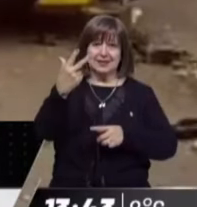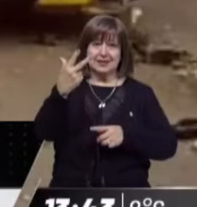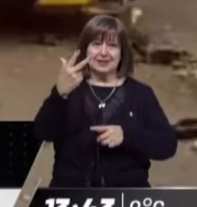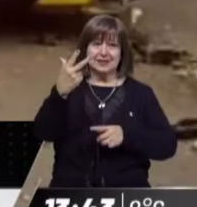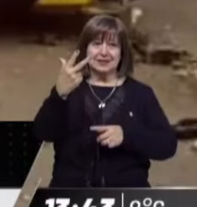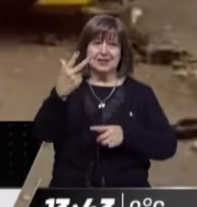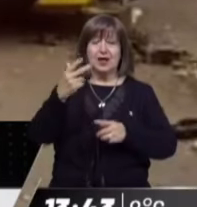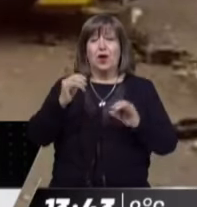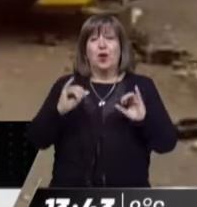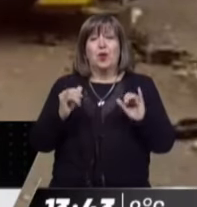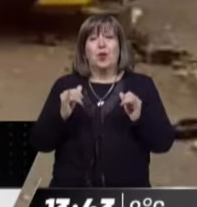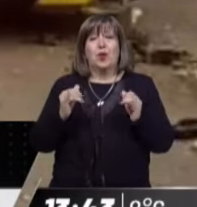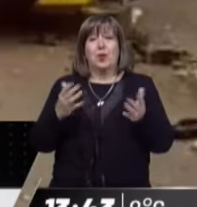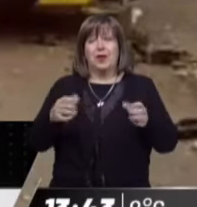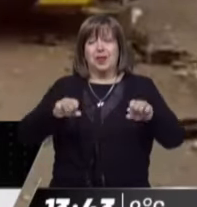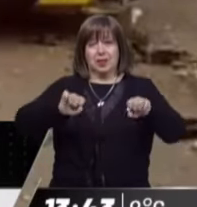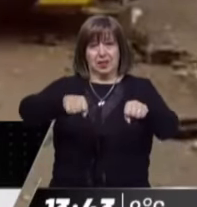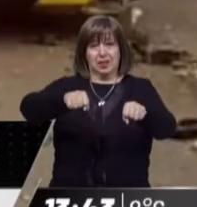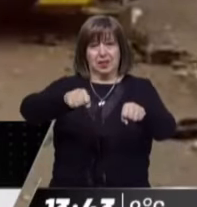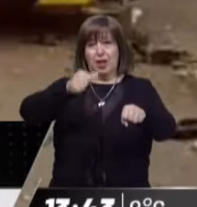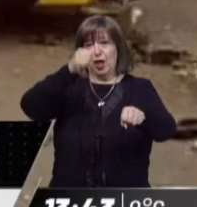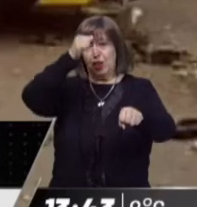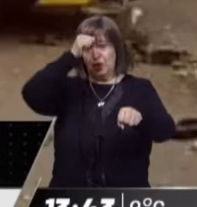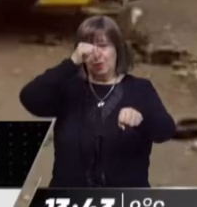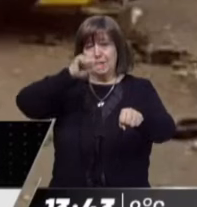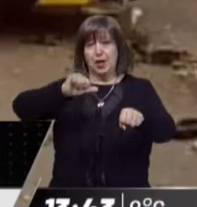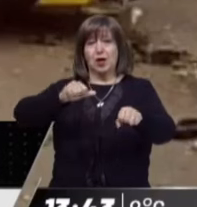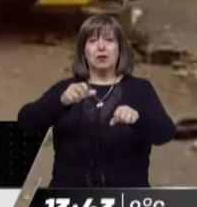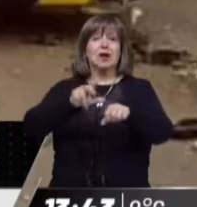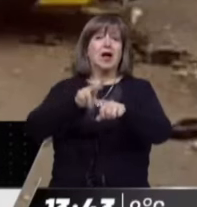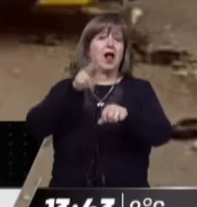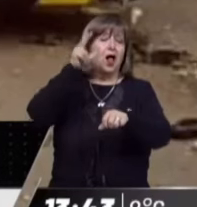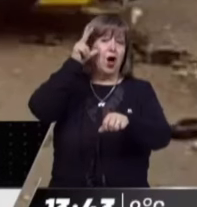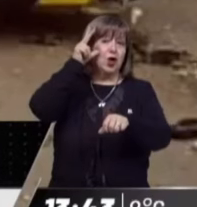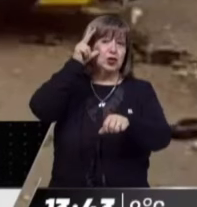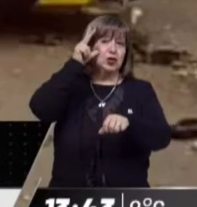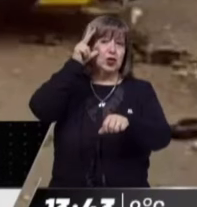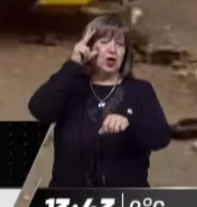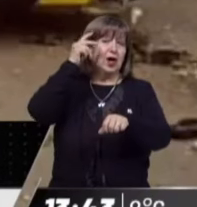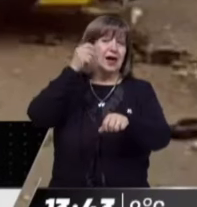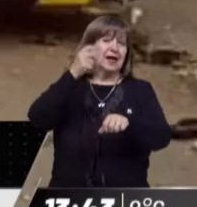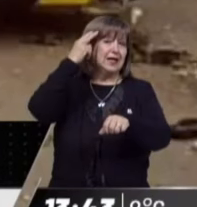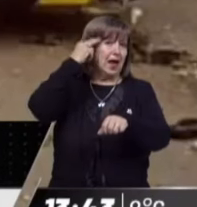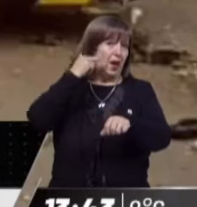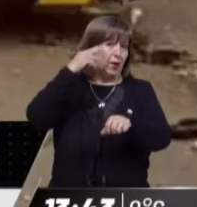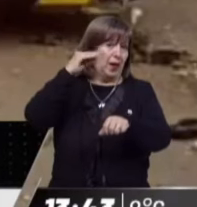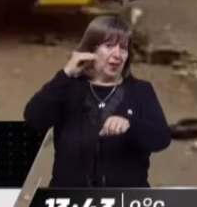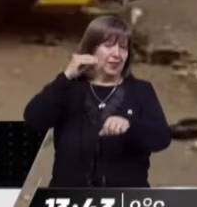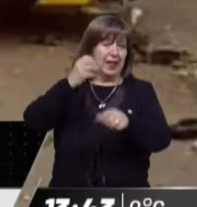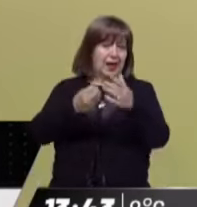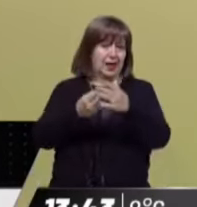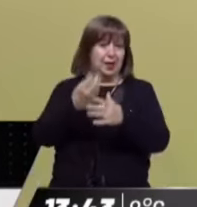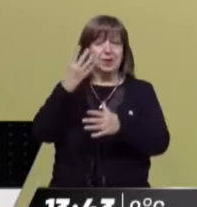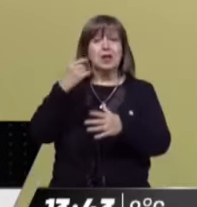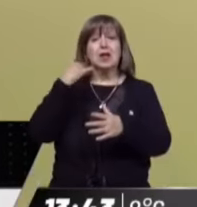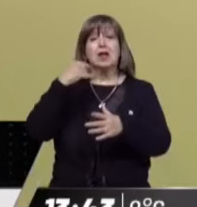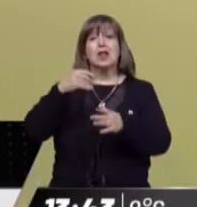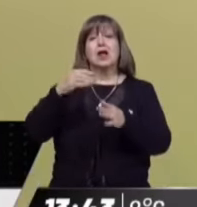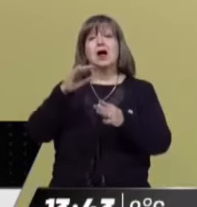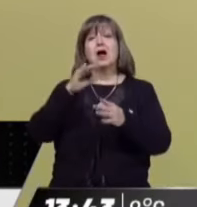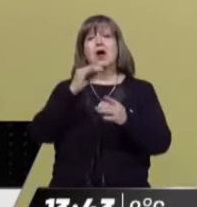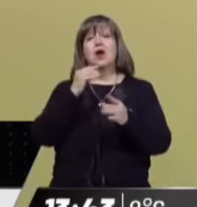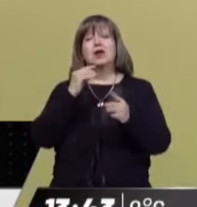fatales del accidente vial que ocurrió el domingo a las 8:55 en el departamento de Las Heras. Militó en los clubes